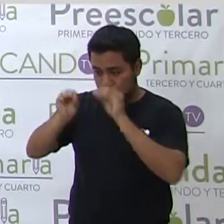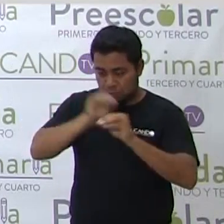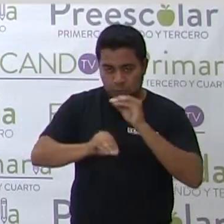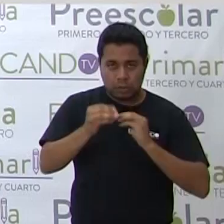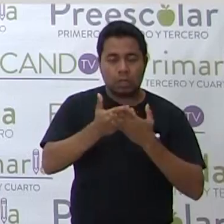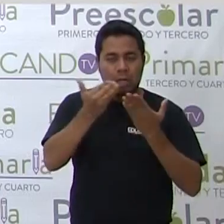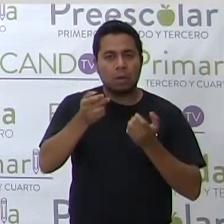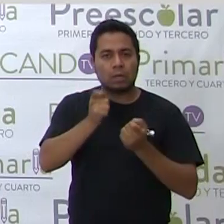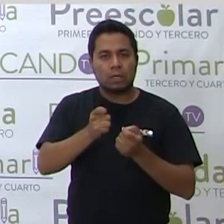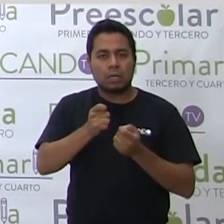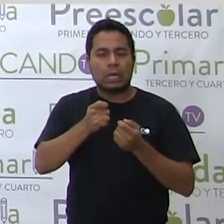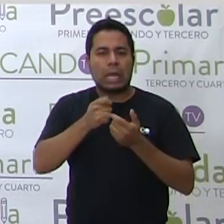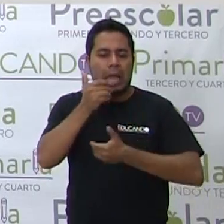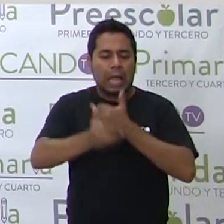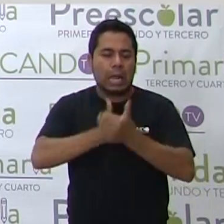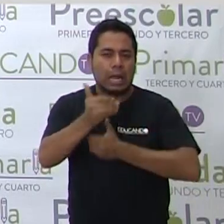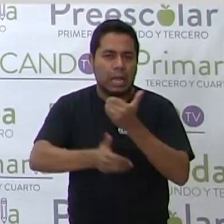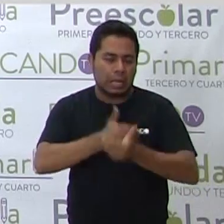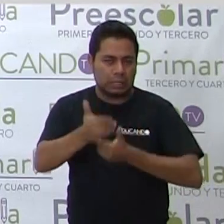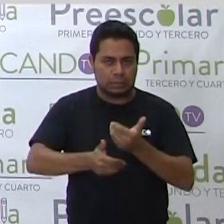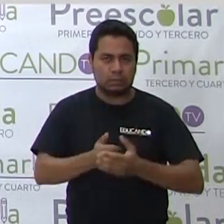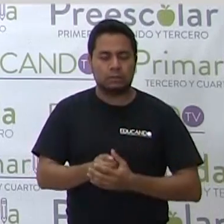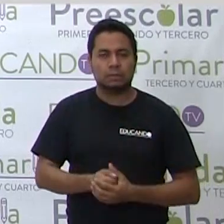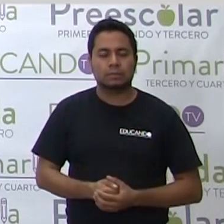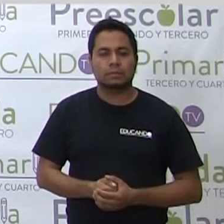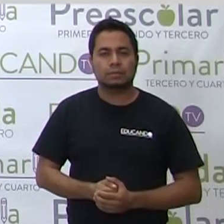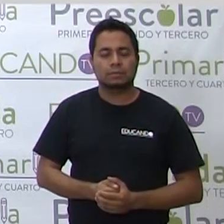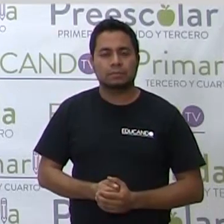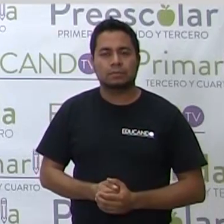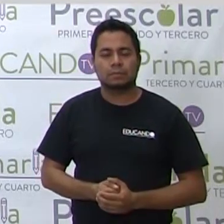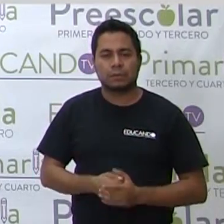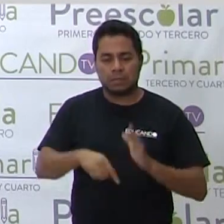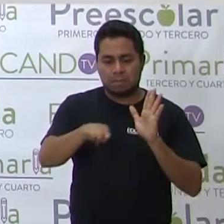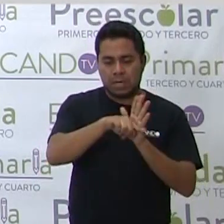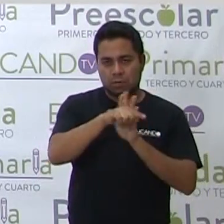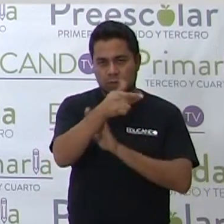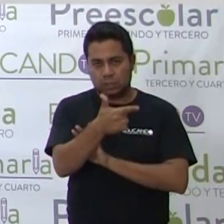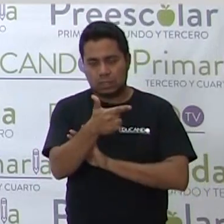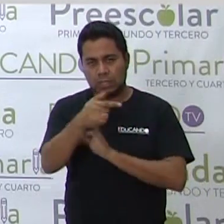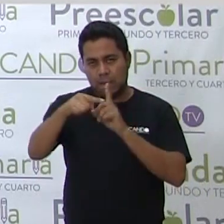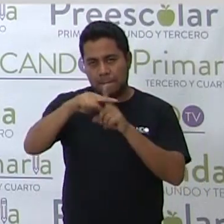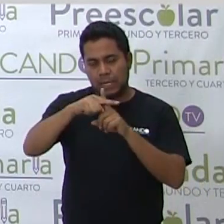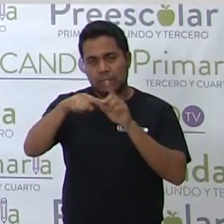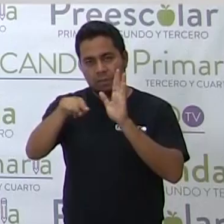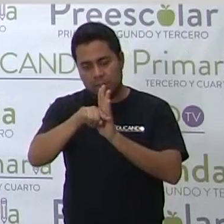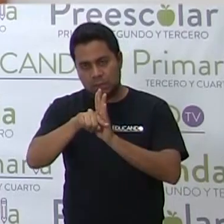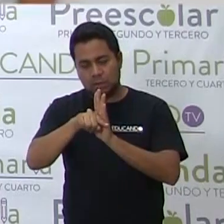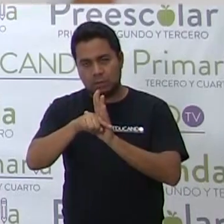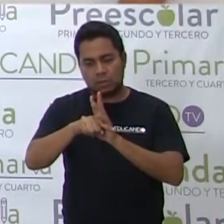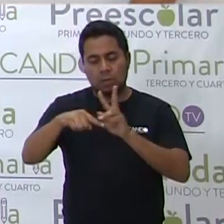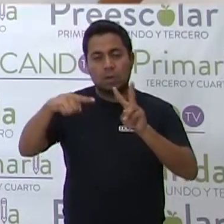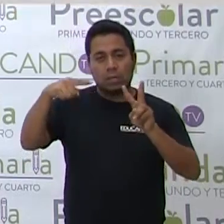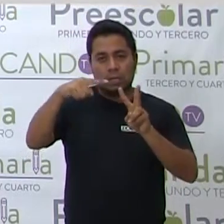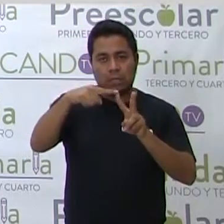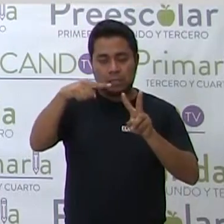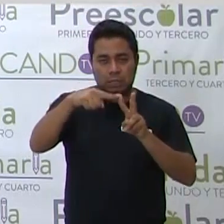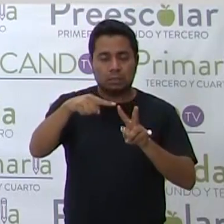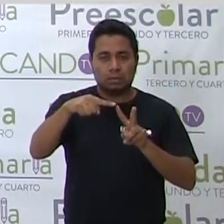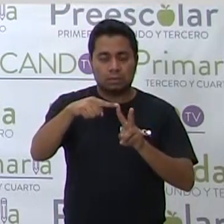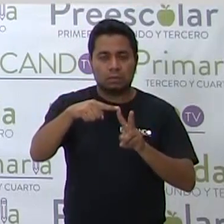ahora lo vamos a desarrollar tenemos -7 má men raíz